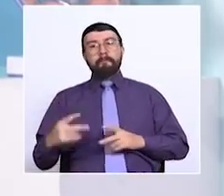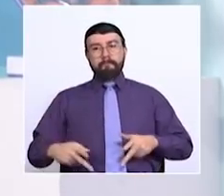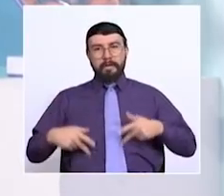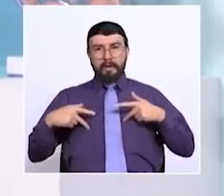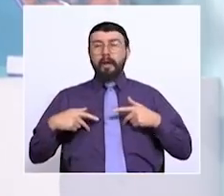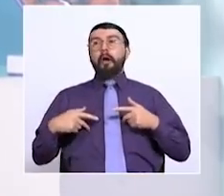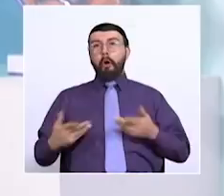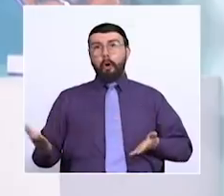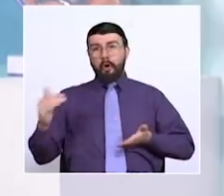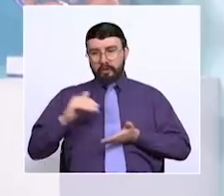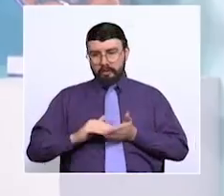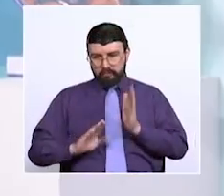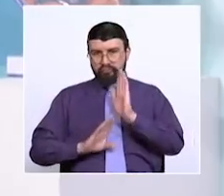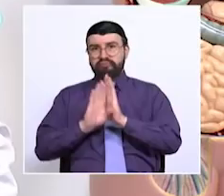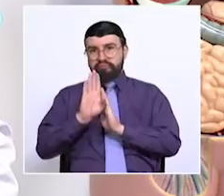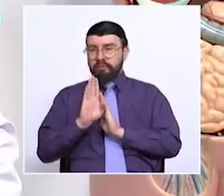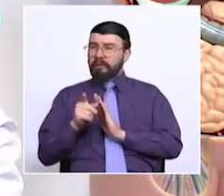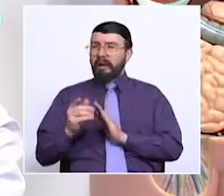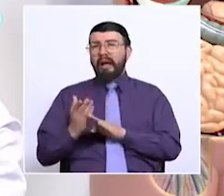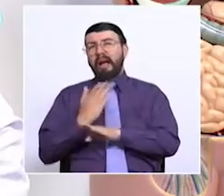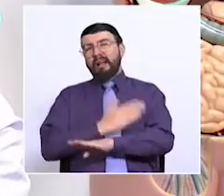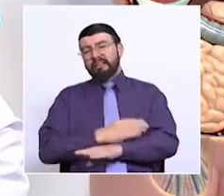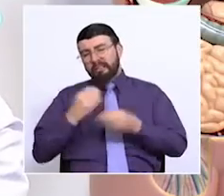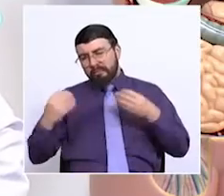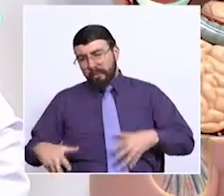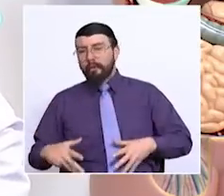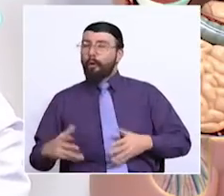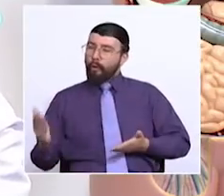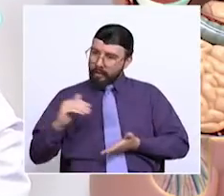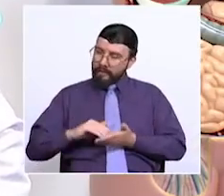perdido. Bueno, entonces así como yo les narraba la